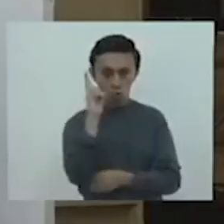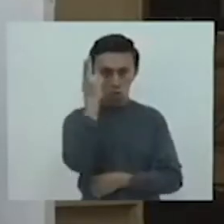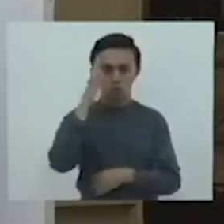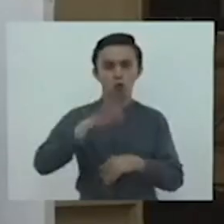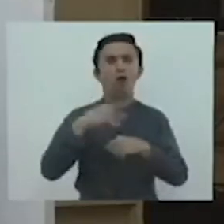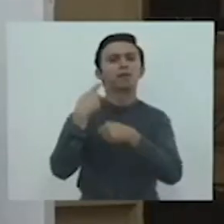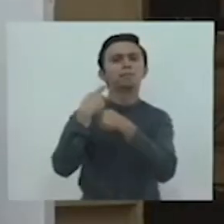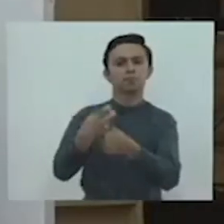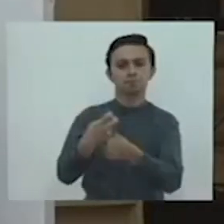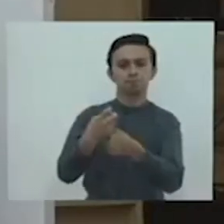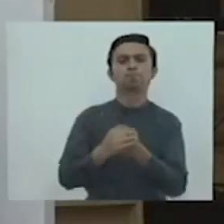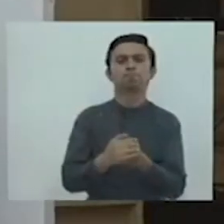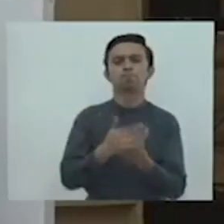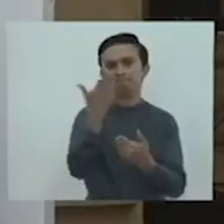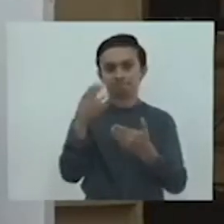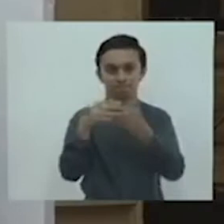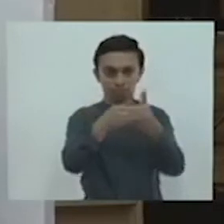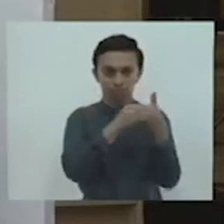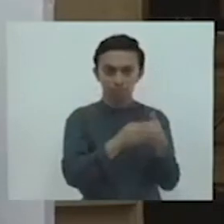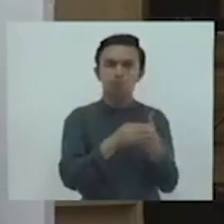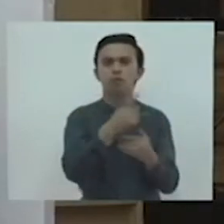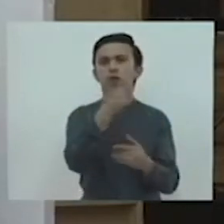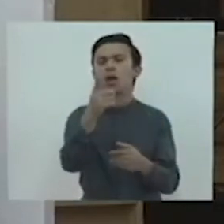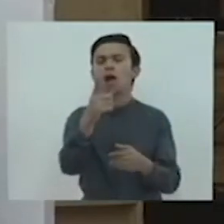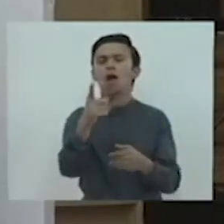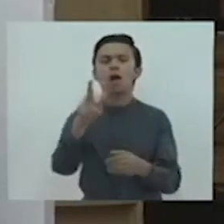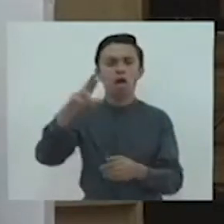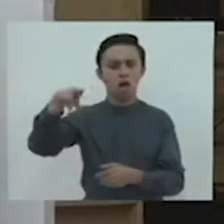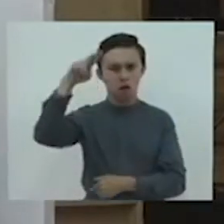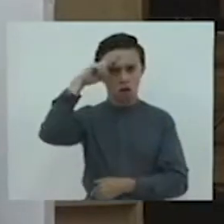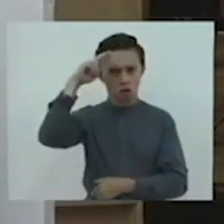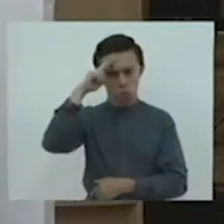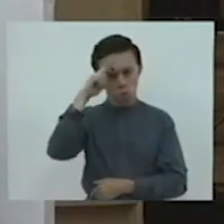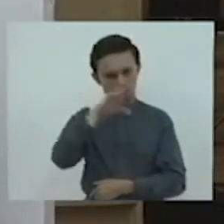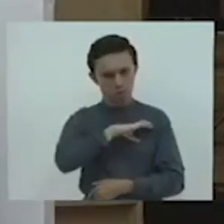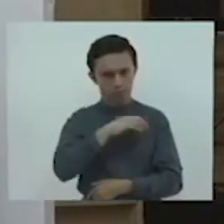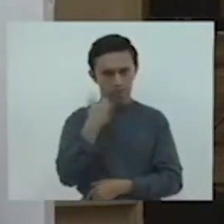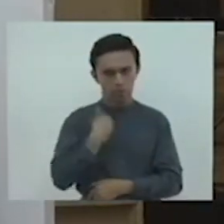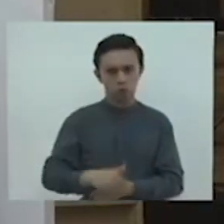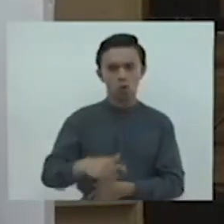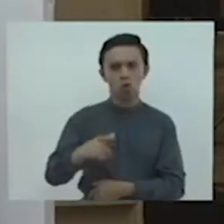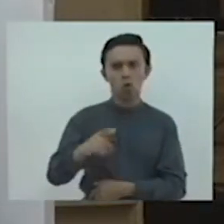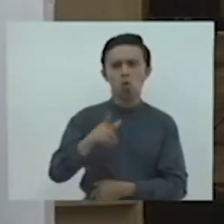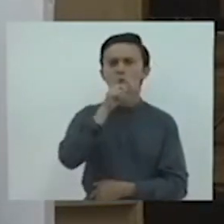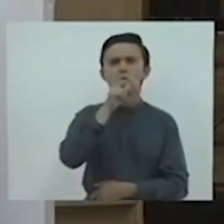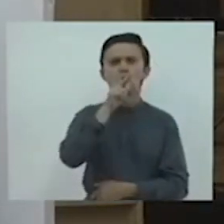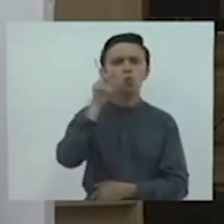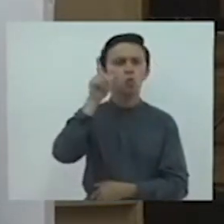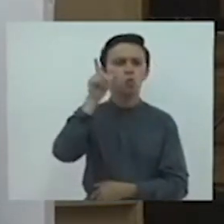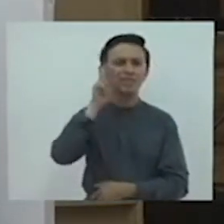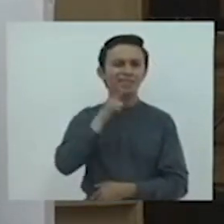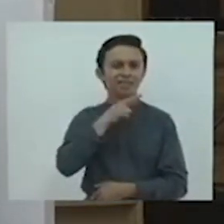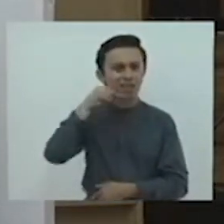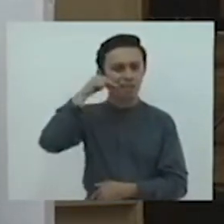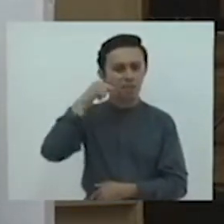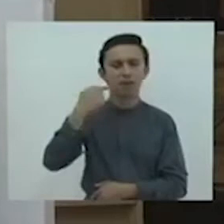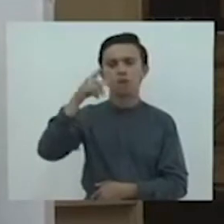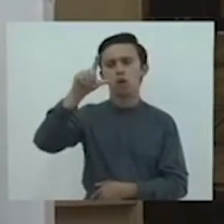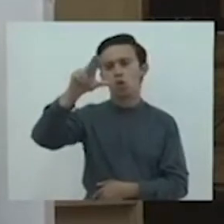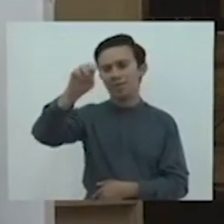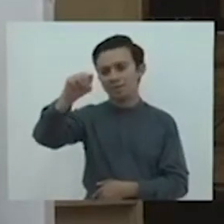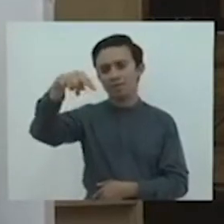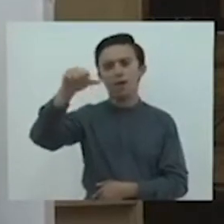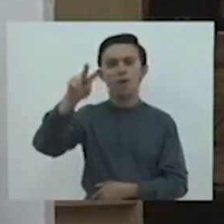no se enfrascó con ciertas temáticas, al que le escuché un poco más de propuestas un tanto diferentes. Creo yo que fue el que